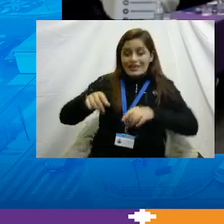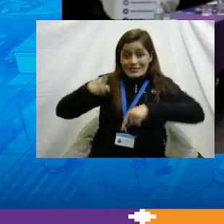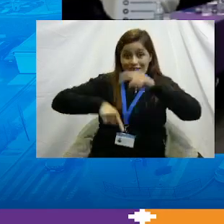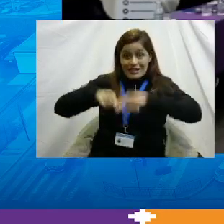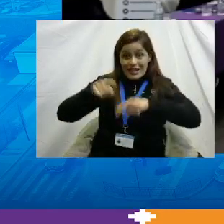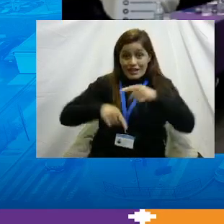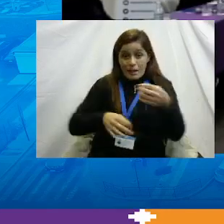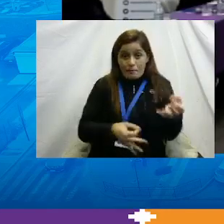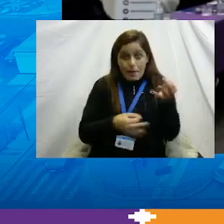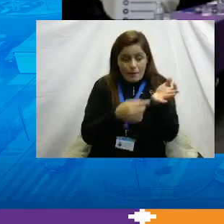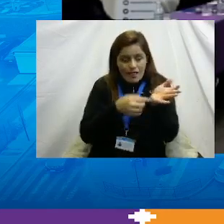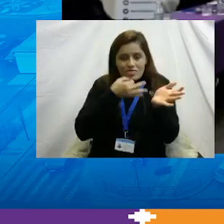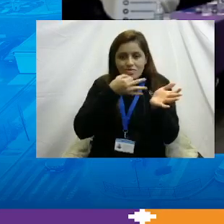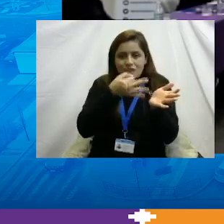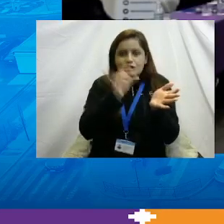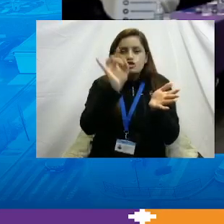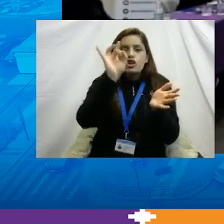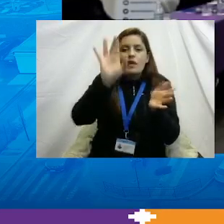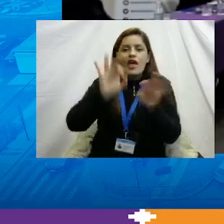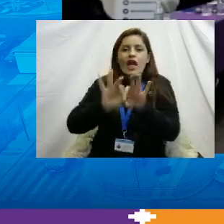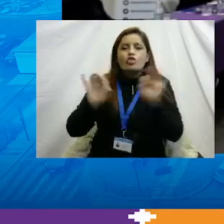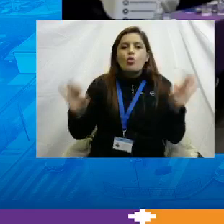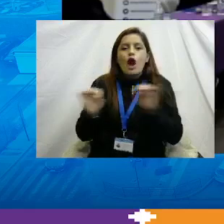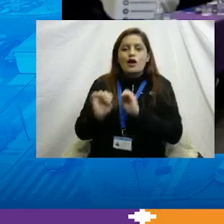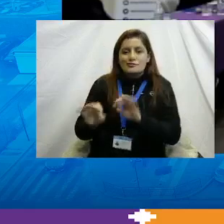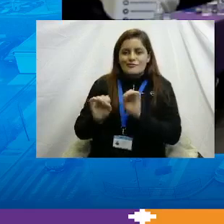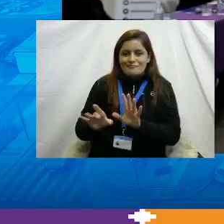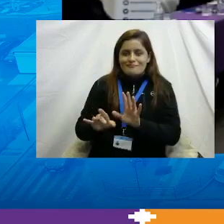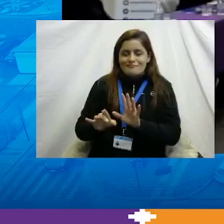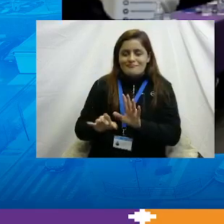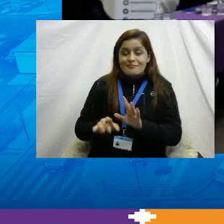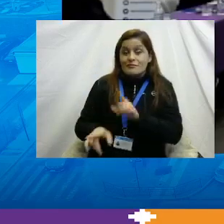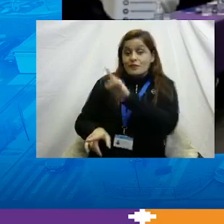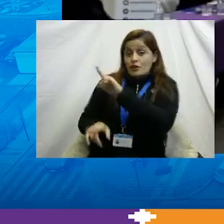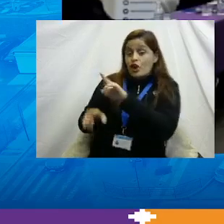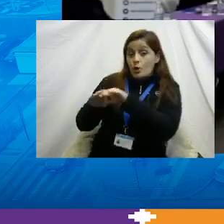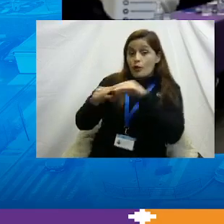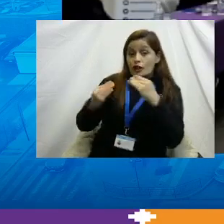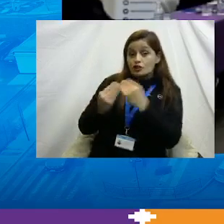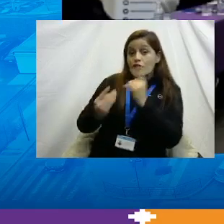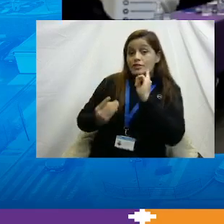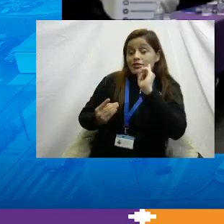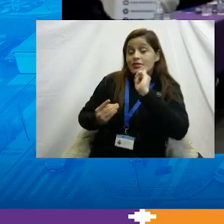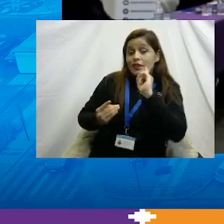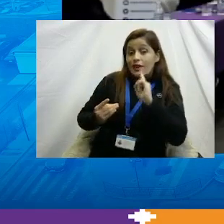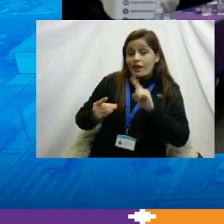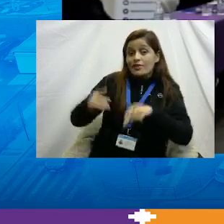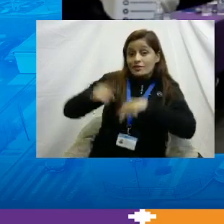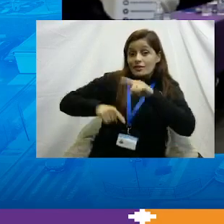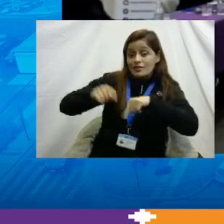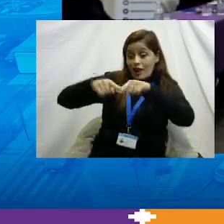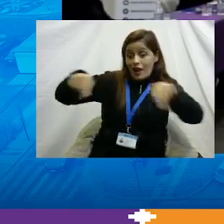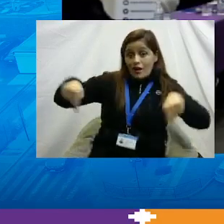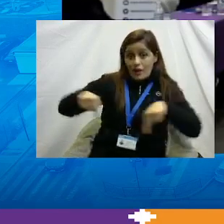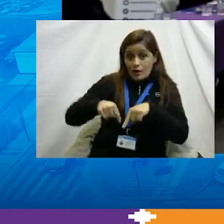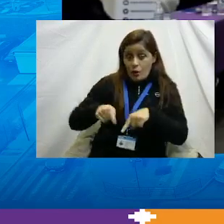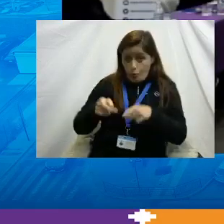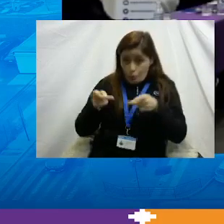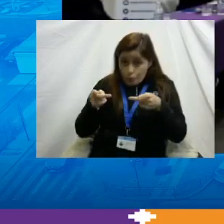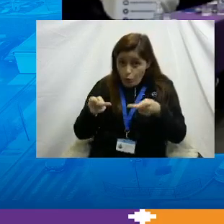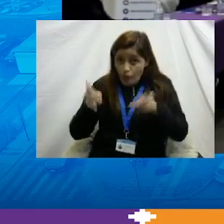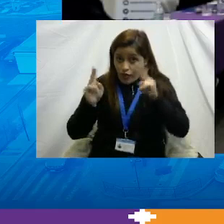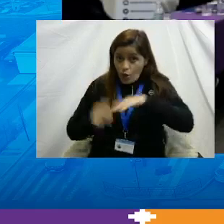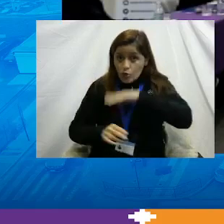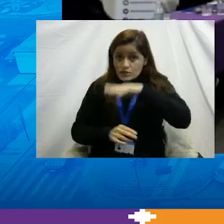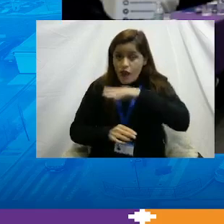Entonces, ver también si es que todos los otros terrenos cumplen con esa, si son libres de disposición o